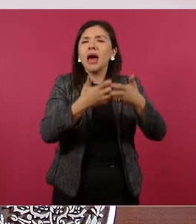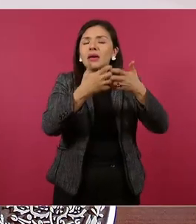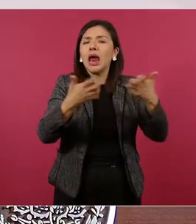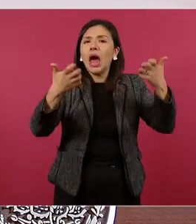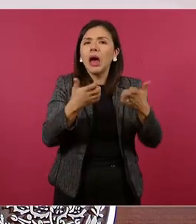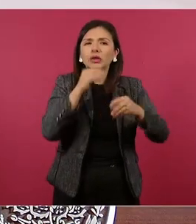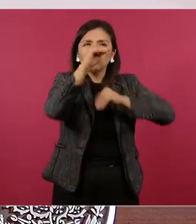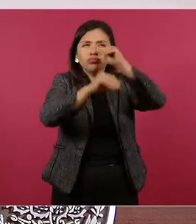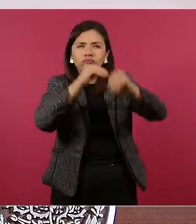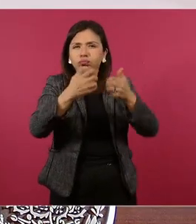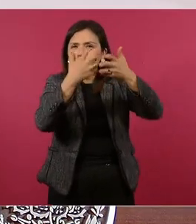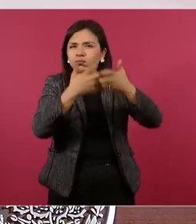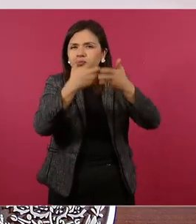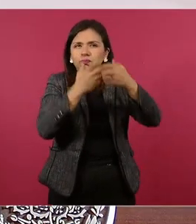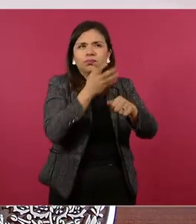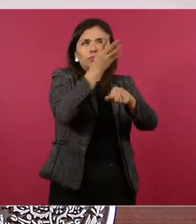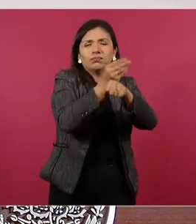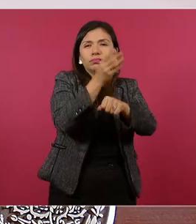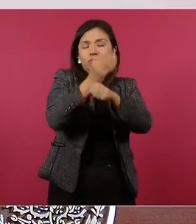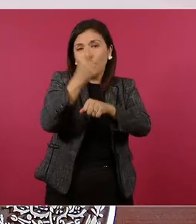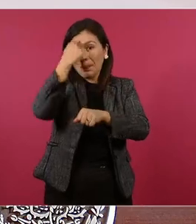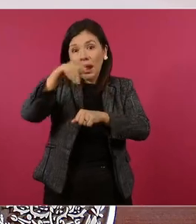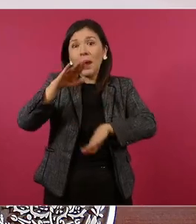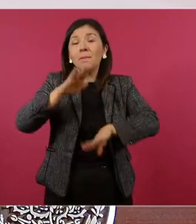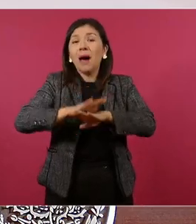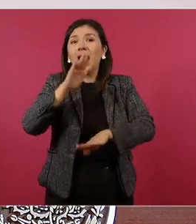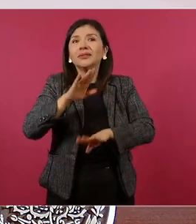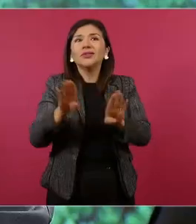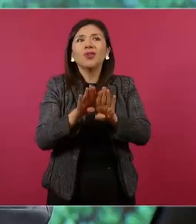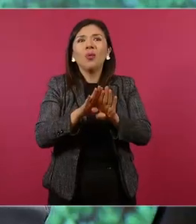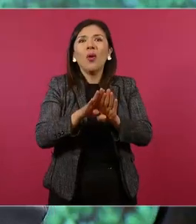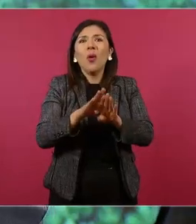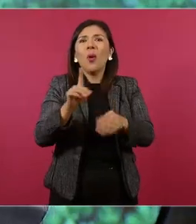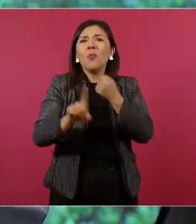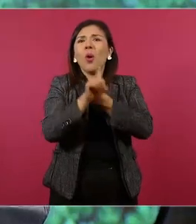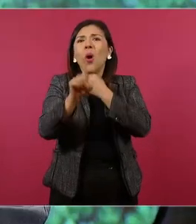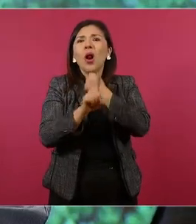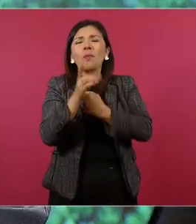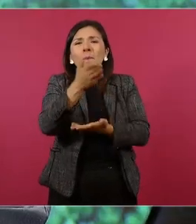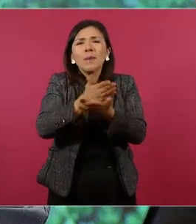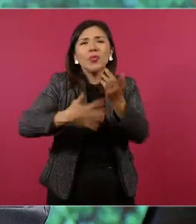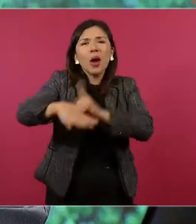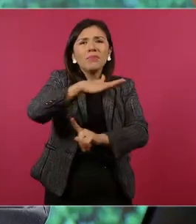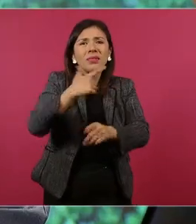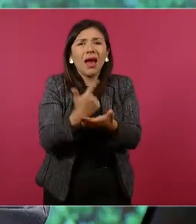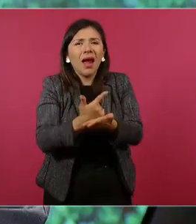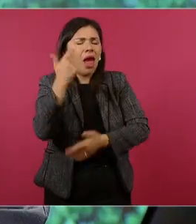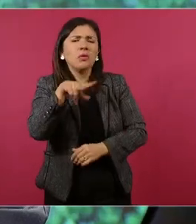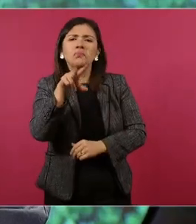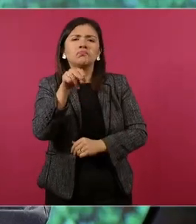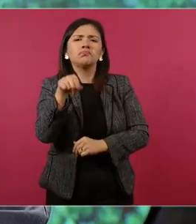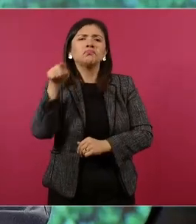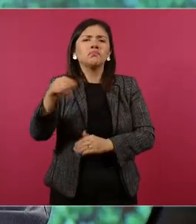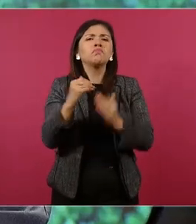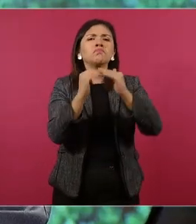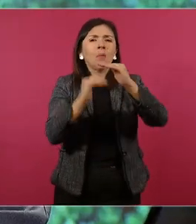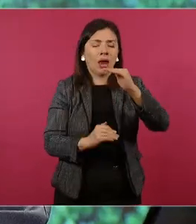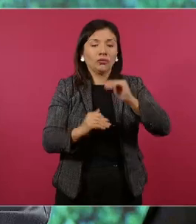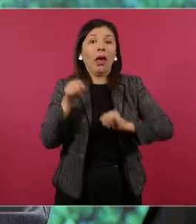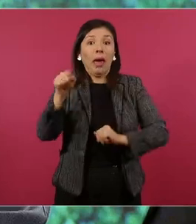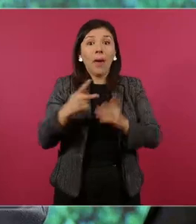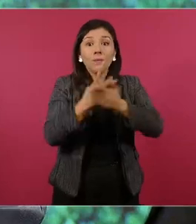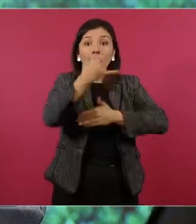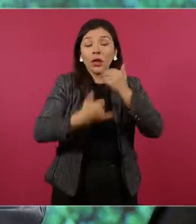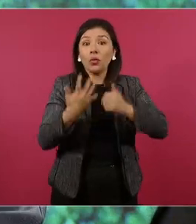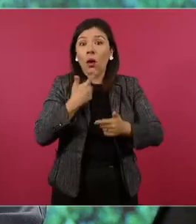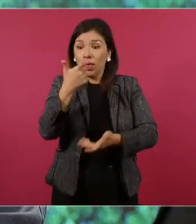construyendo y haciendo minimizando la afectación al medio ambiente este proyecto en particular ha tenido una